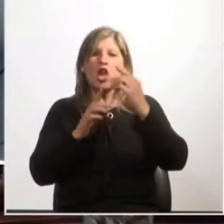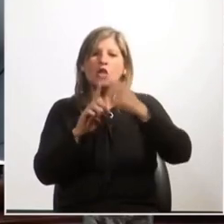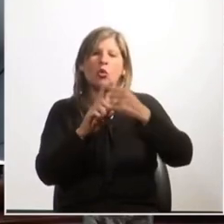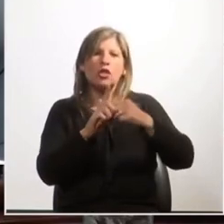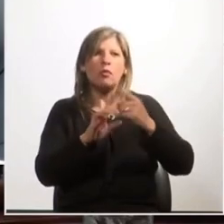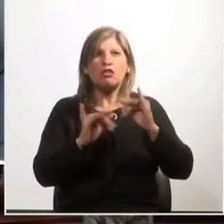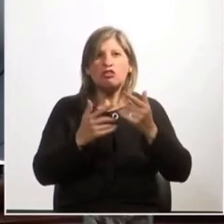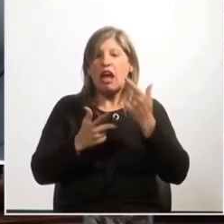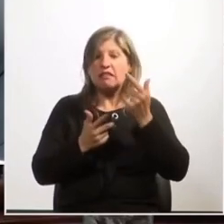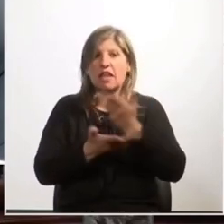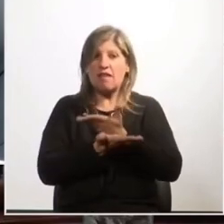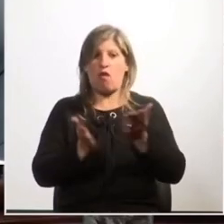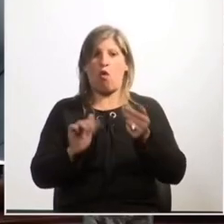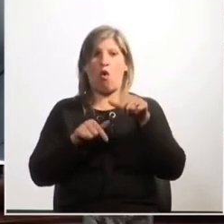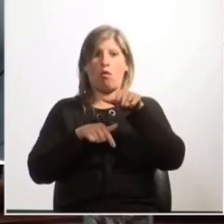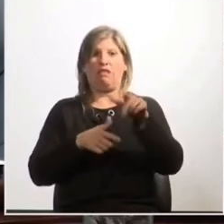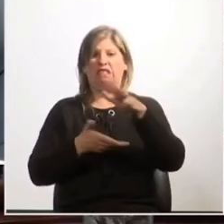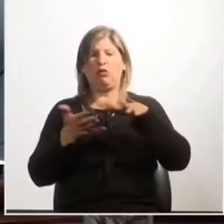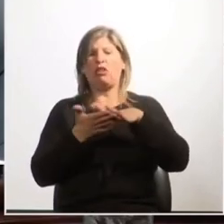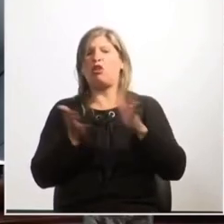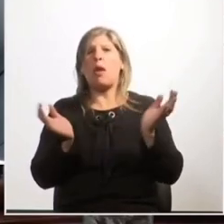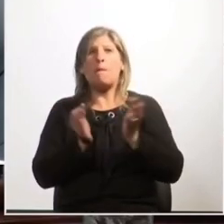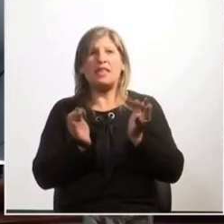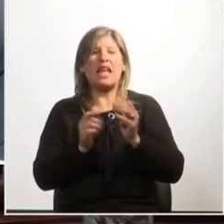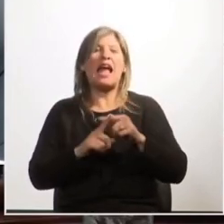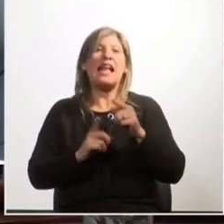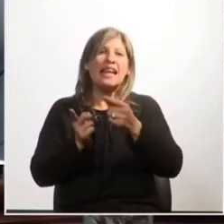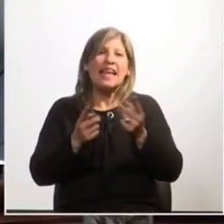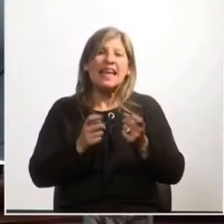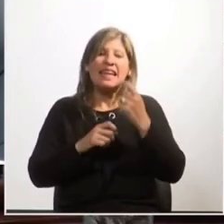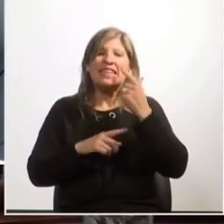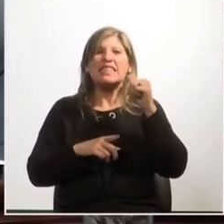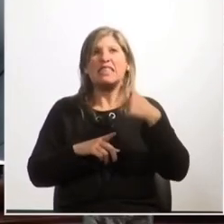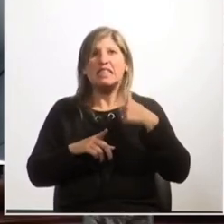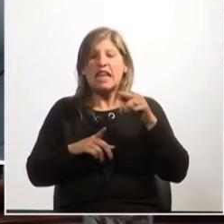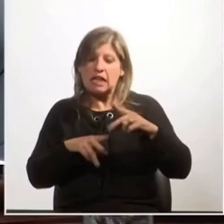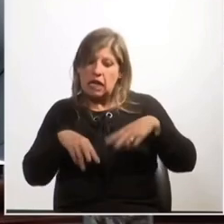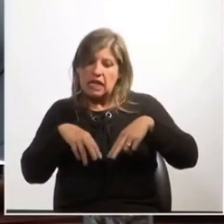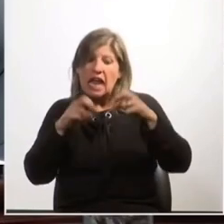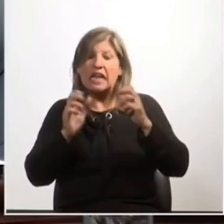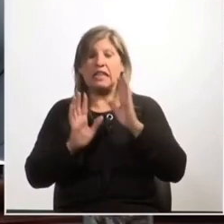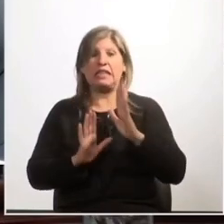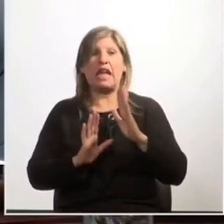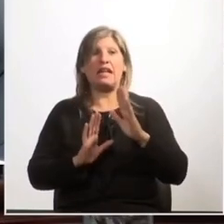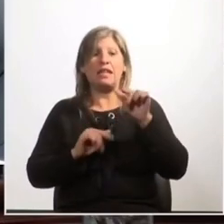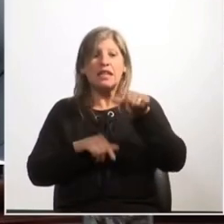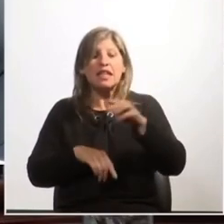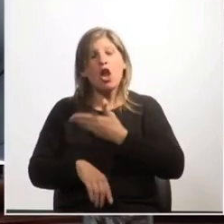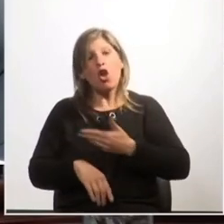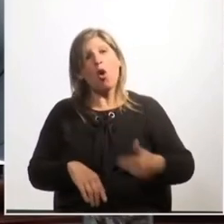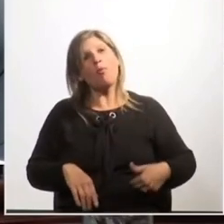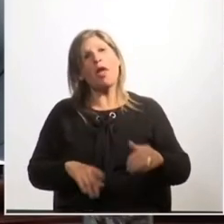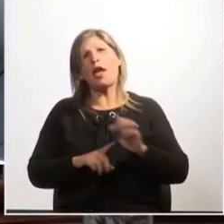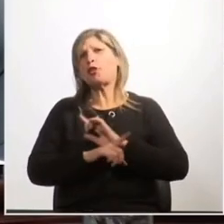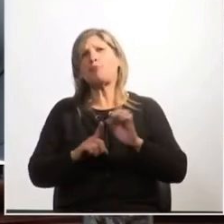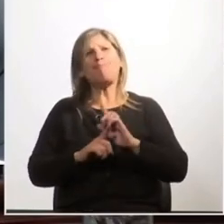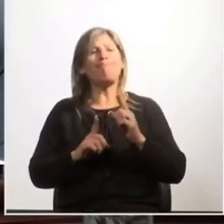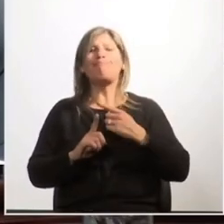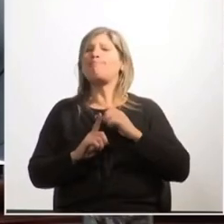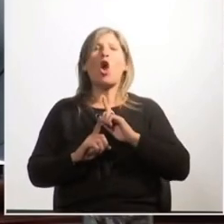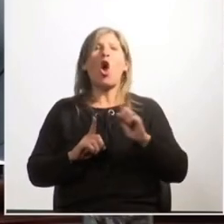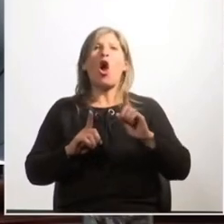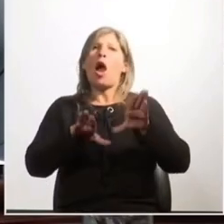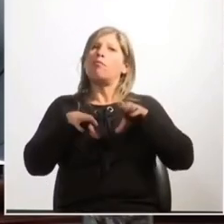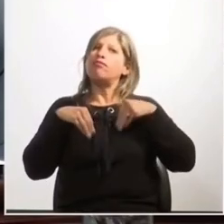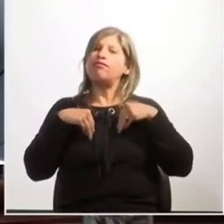un escenario particular que es necesario analizar apropiadamente y que el gobierno no termina de asumir y mirar